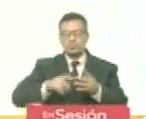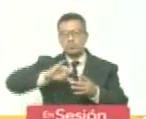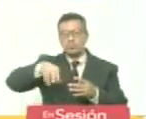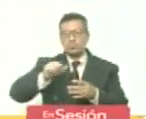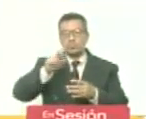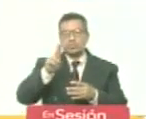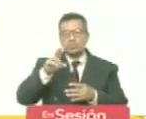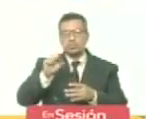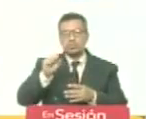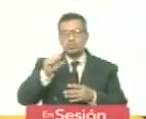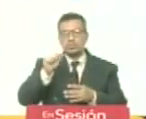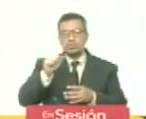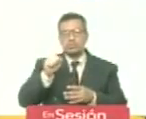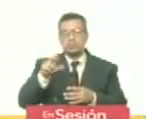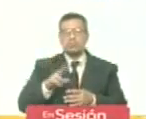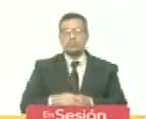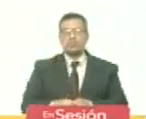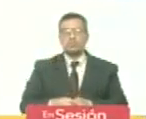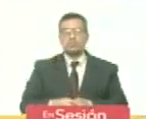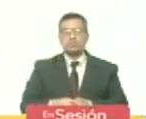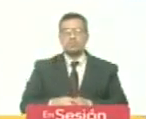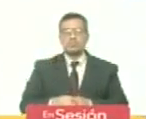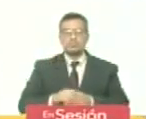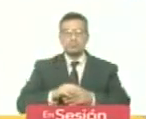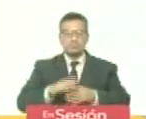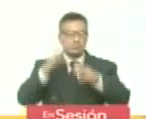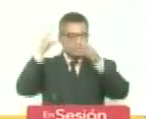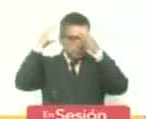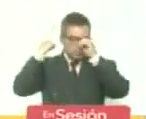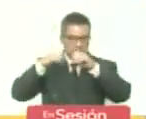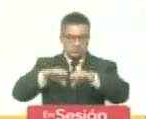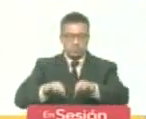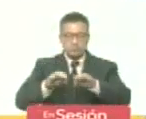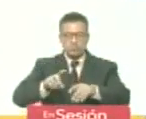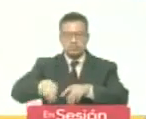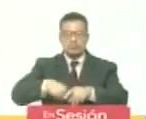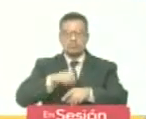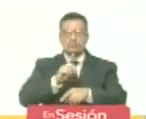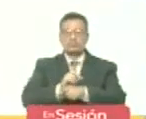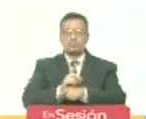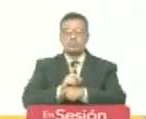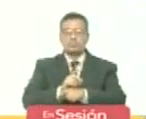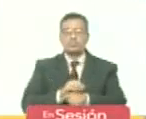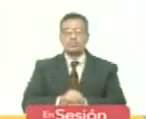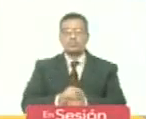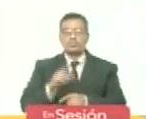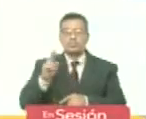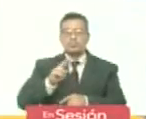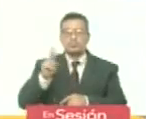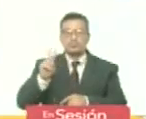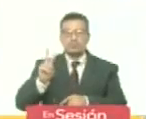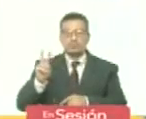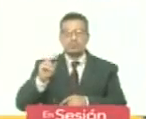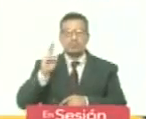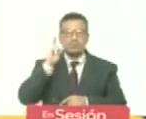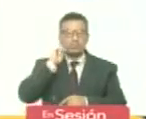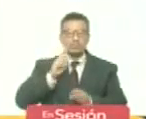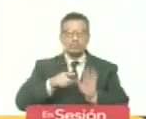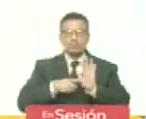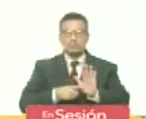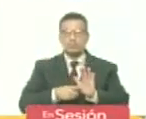Gregorio Biomorgi Musatis, como embajador extraordinario y plenipotenciario de la República Bolivariana de